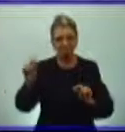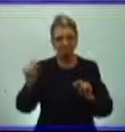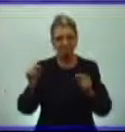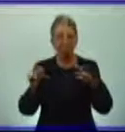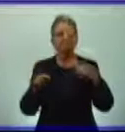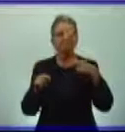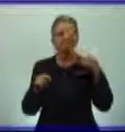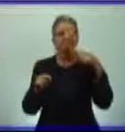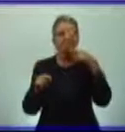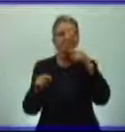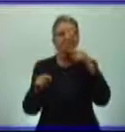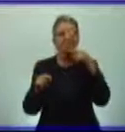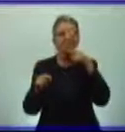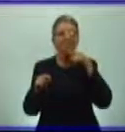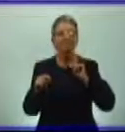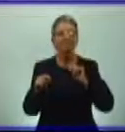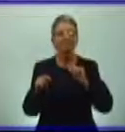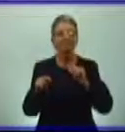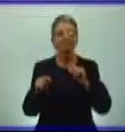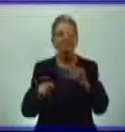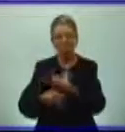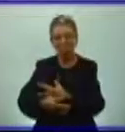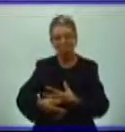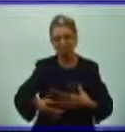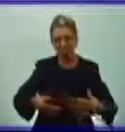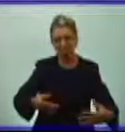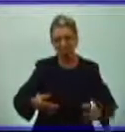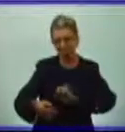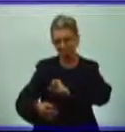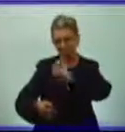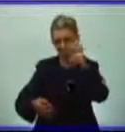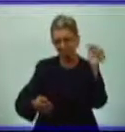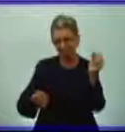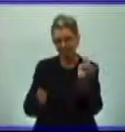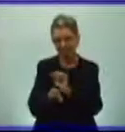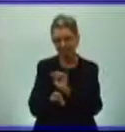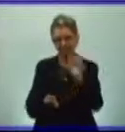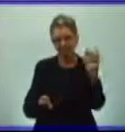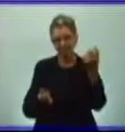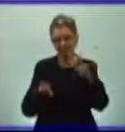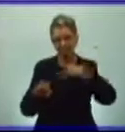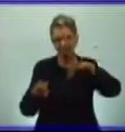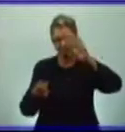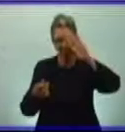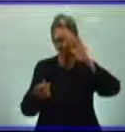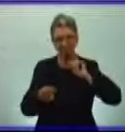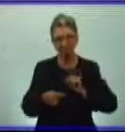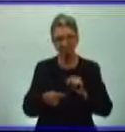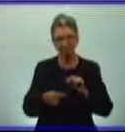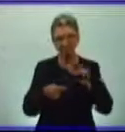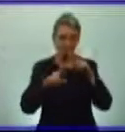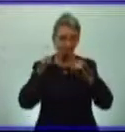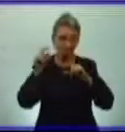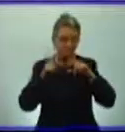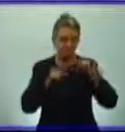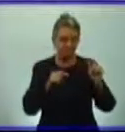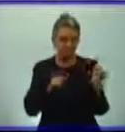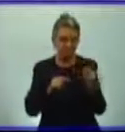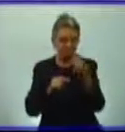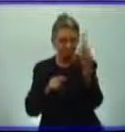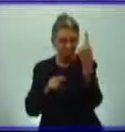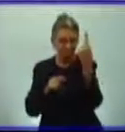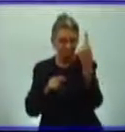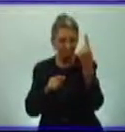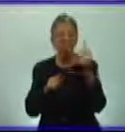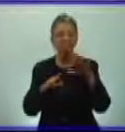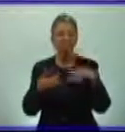sangre derramada por el pueblo para conquistar el bienestar y la felicidad que hoy disfrutamos. La estrella solitaria